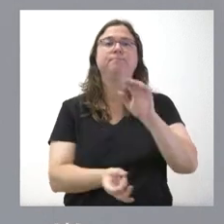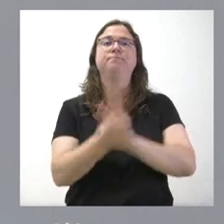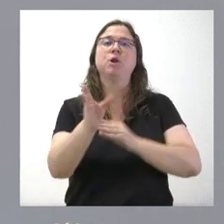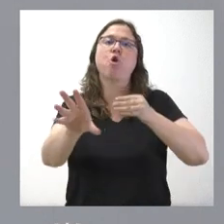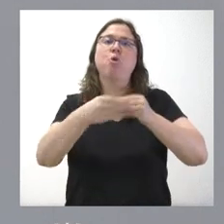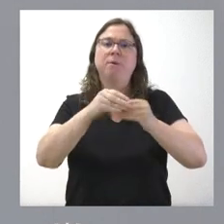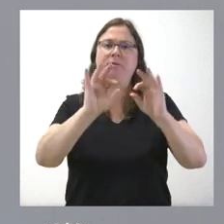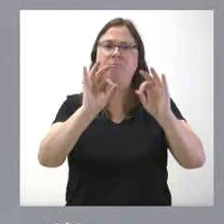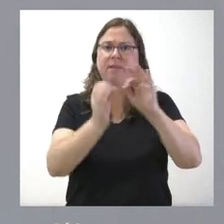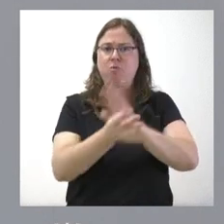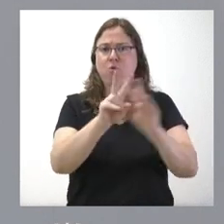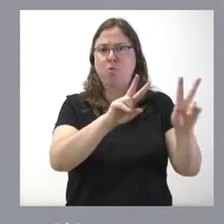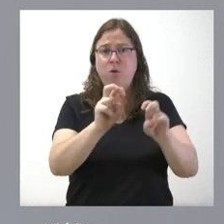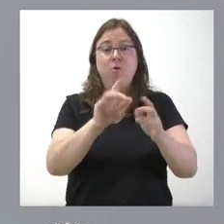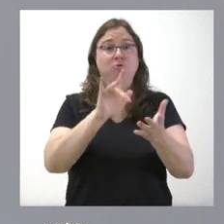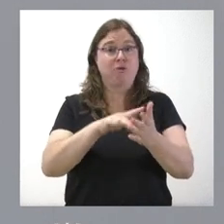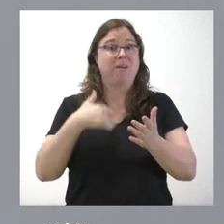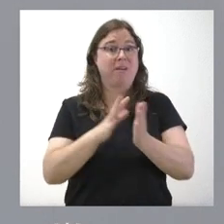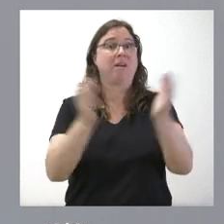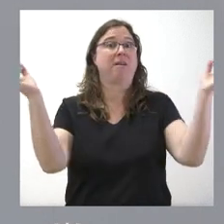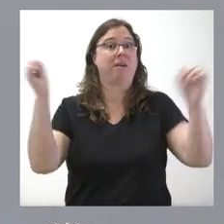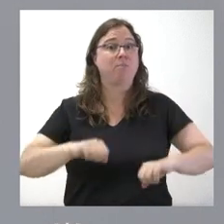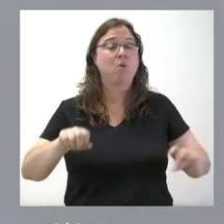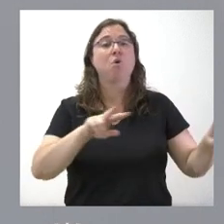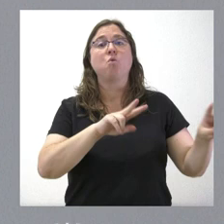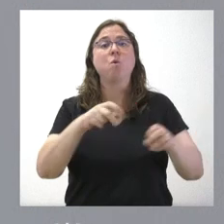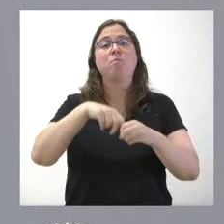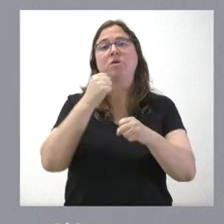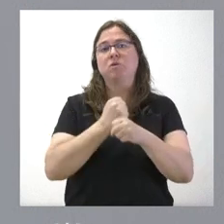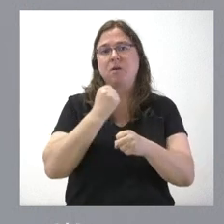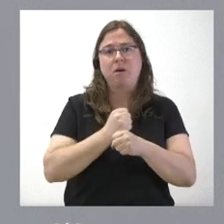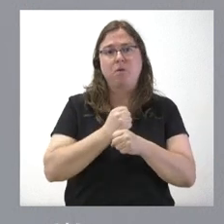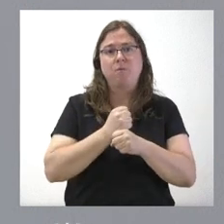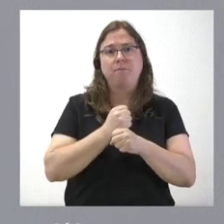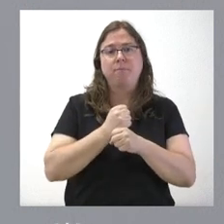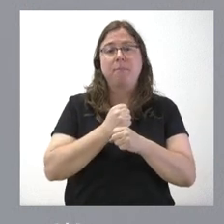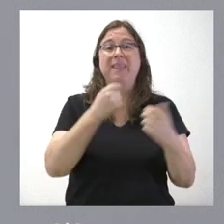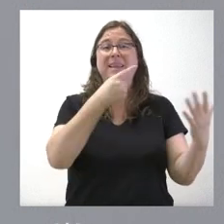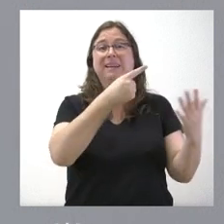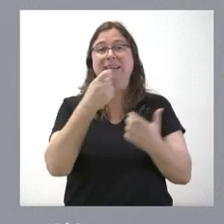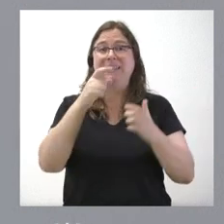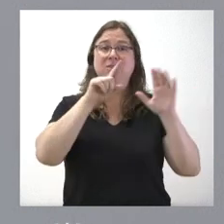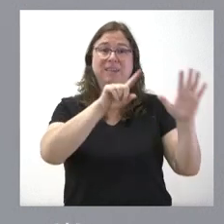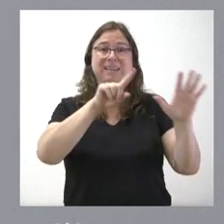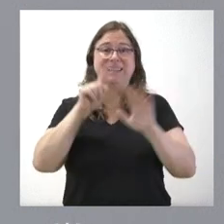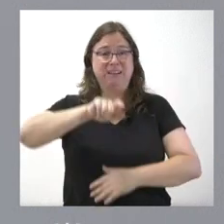específico y una vez que se apruebe la nueva relación de puestos de trabajo 666